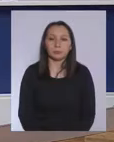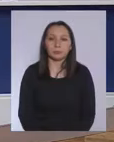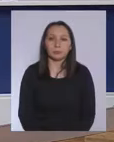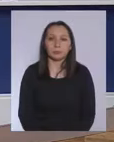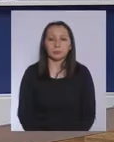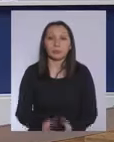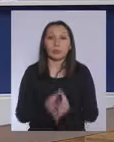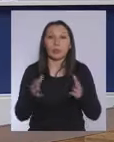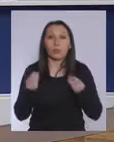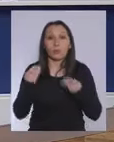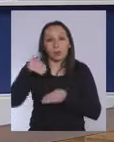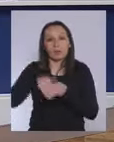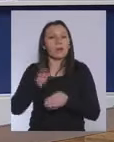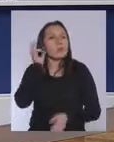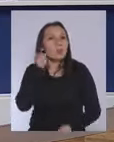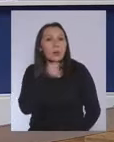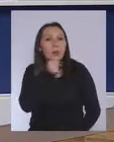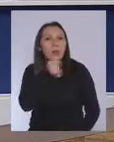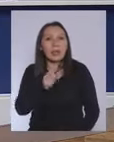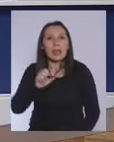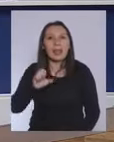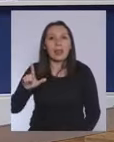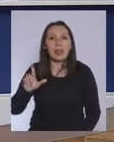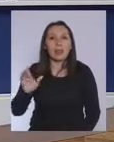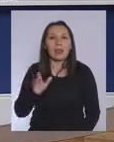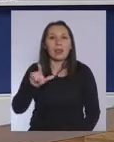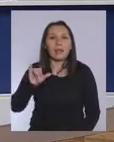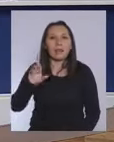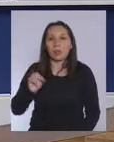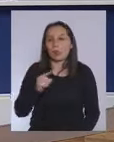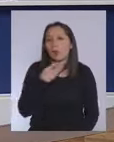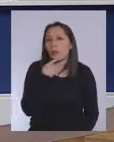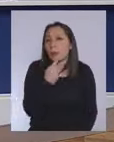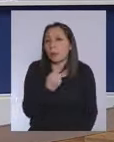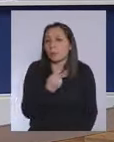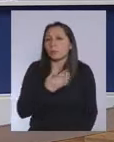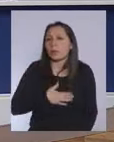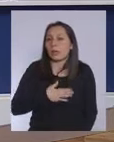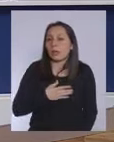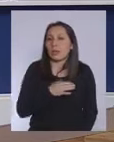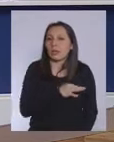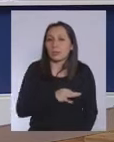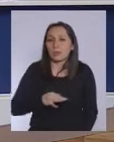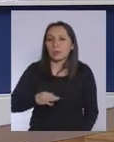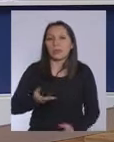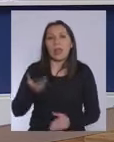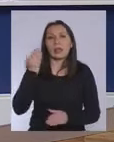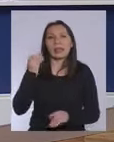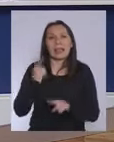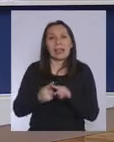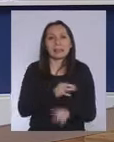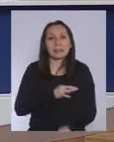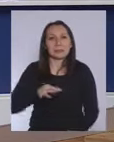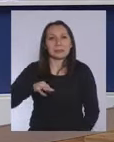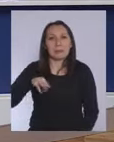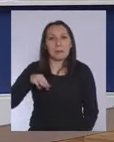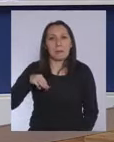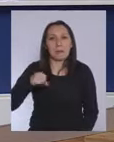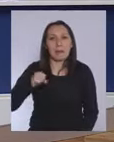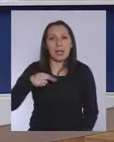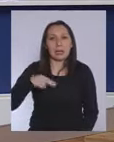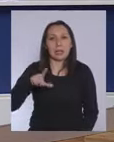muy buenas tardes maorí castro por el libro ministro queríamos preguntarle por unos dichos del ex ministro mañalich